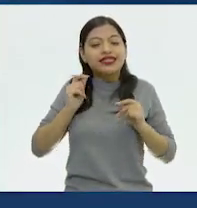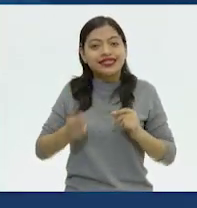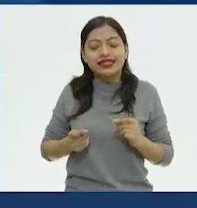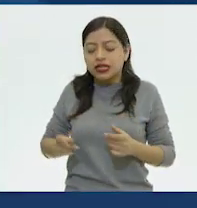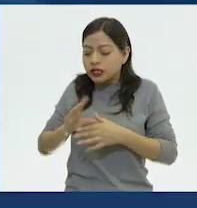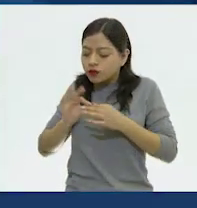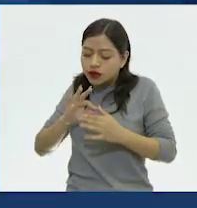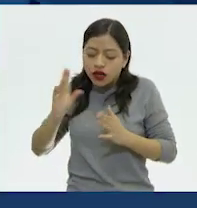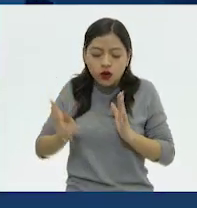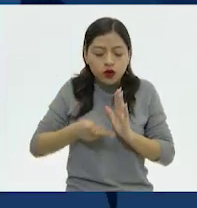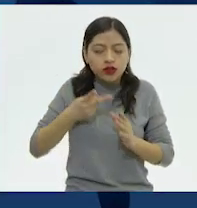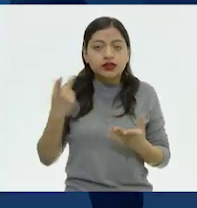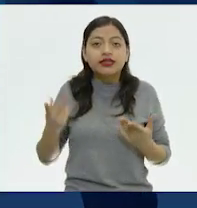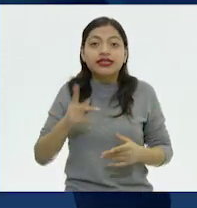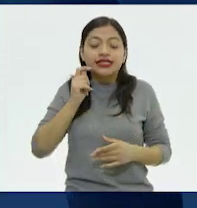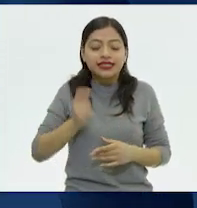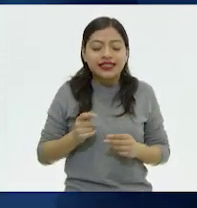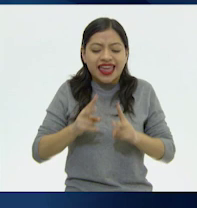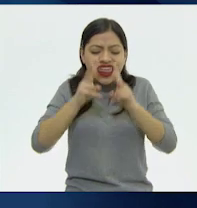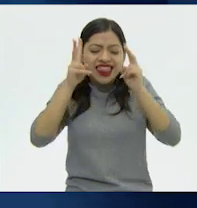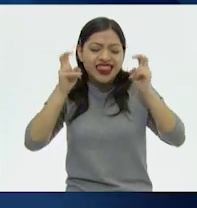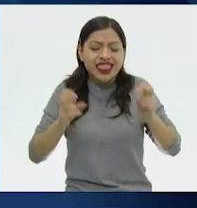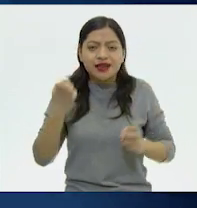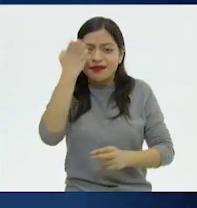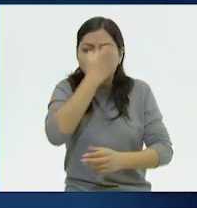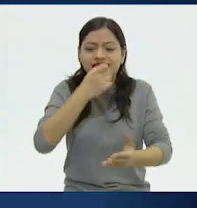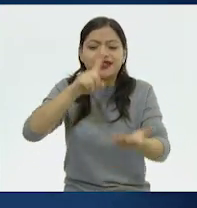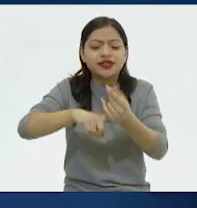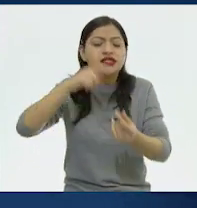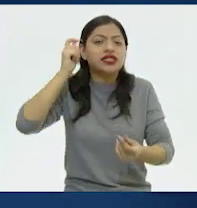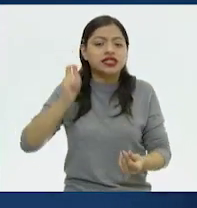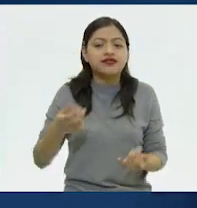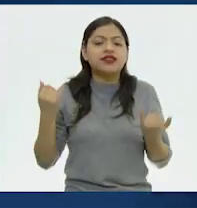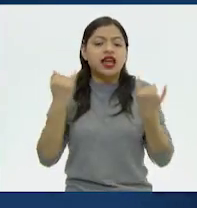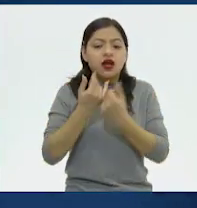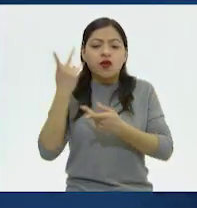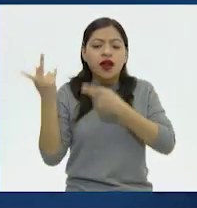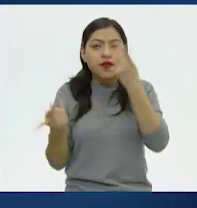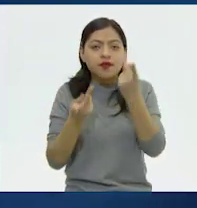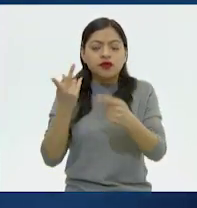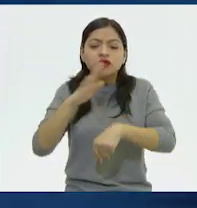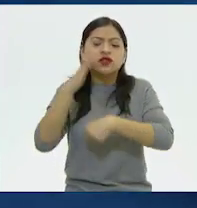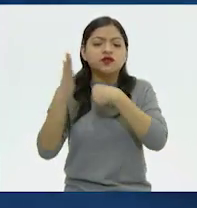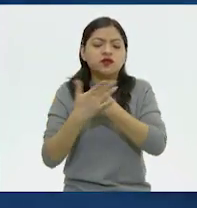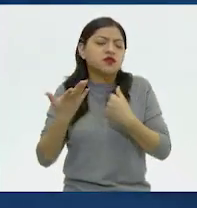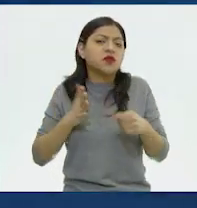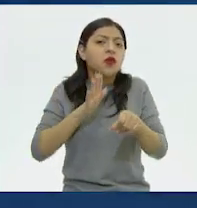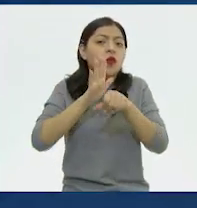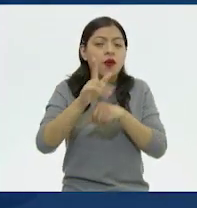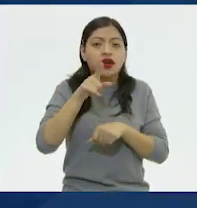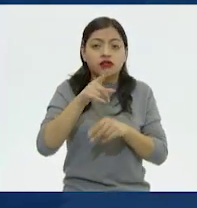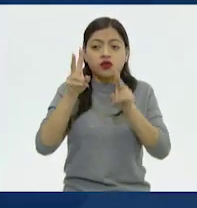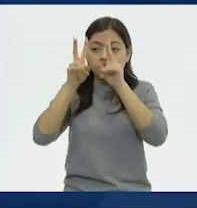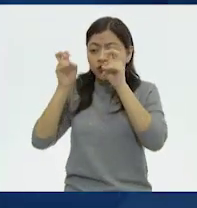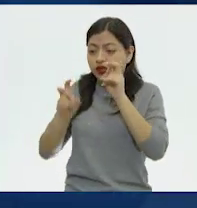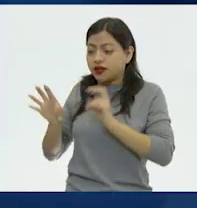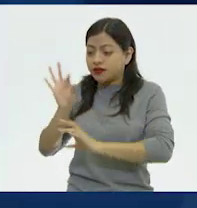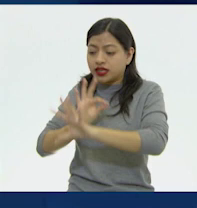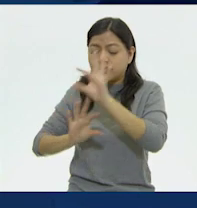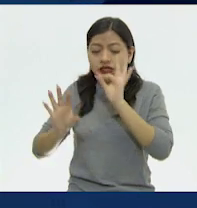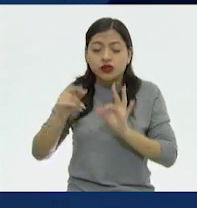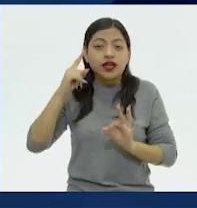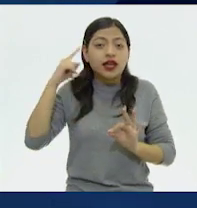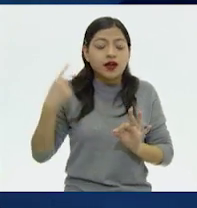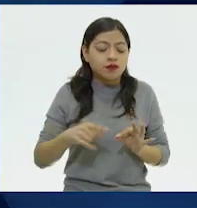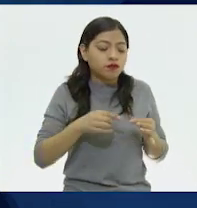Considero tanto los temas a tratar como las posibles preguntas. Identificar los temas a estudiar y